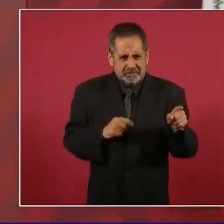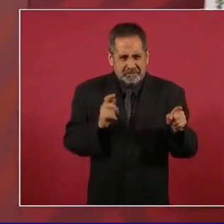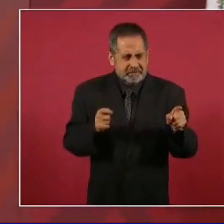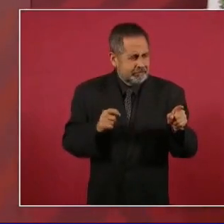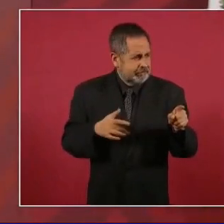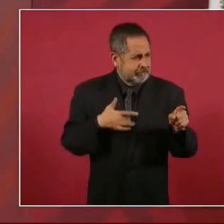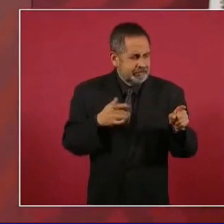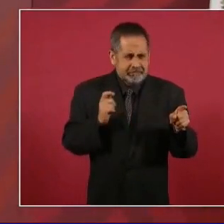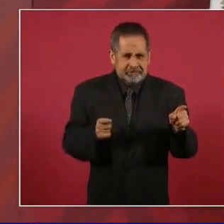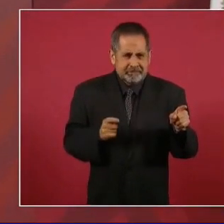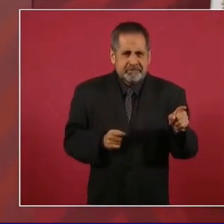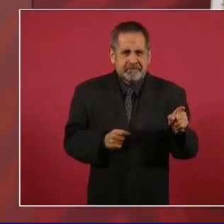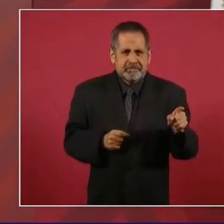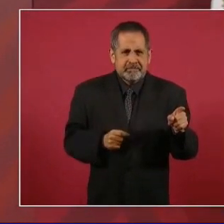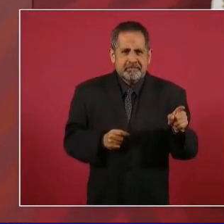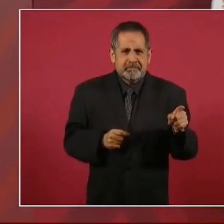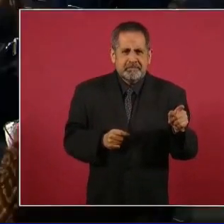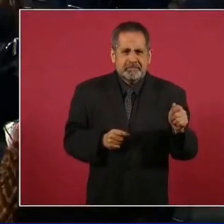que